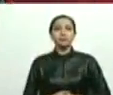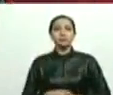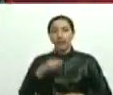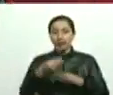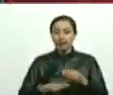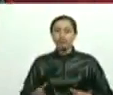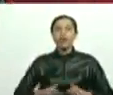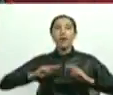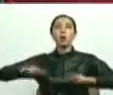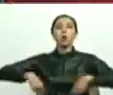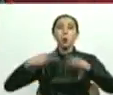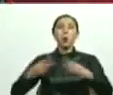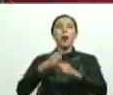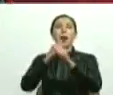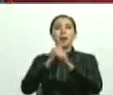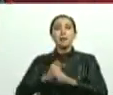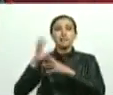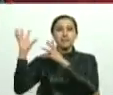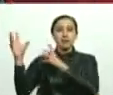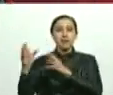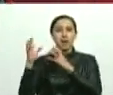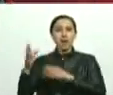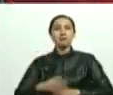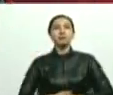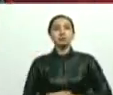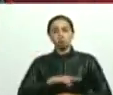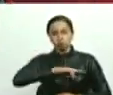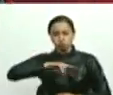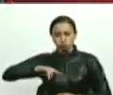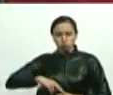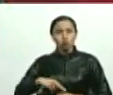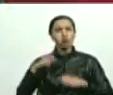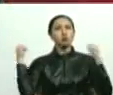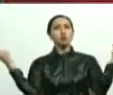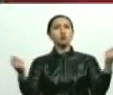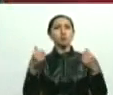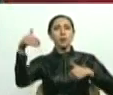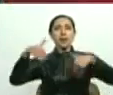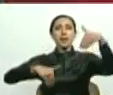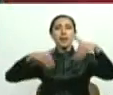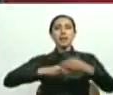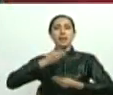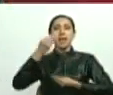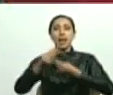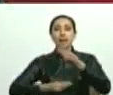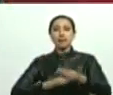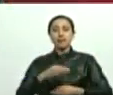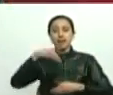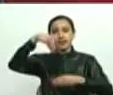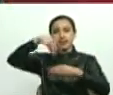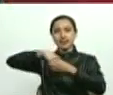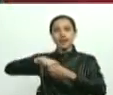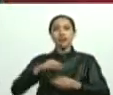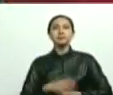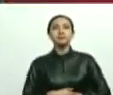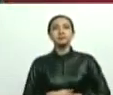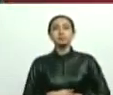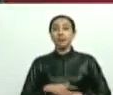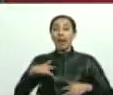de la esperanza. Vamos a hacer una campaña electoral interna,